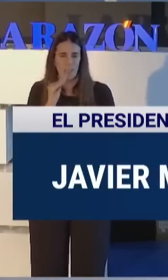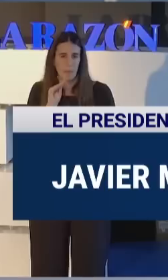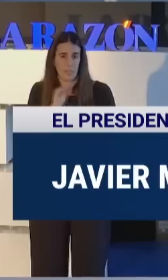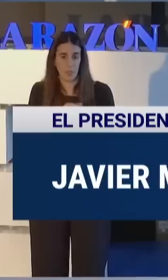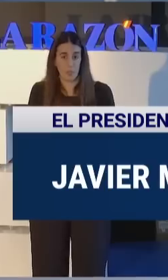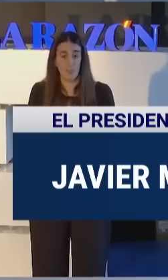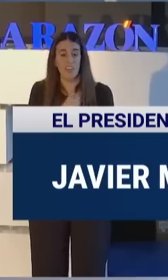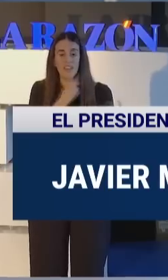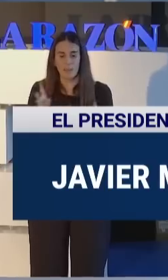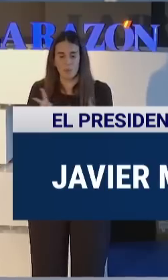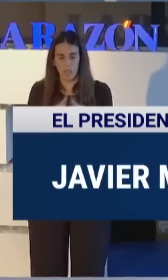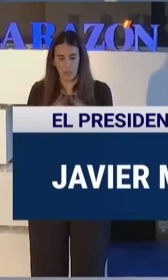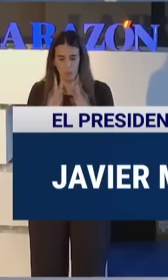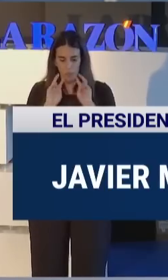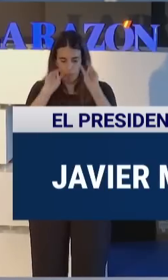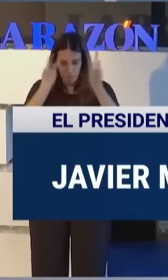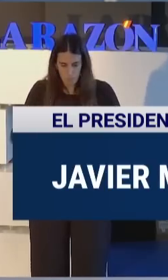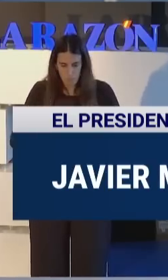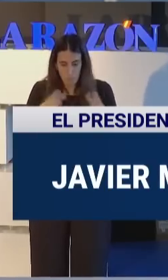reformas estructurales,